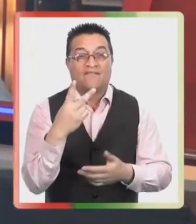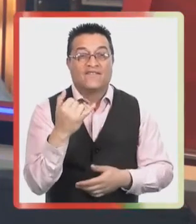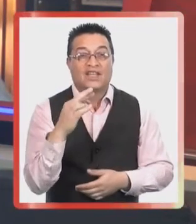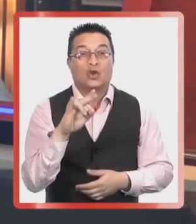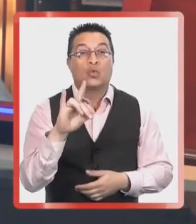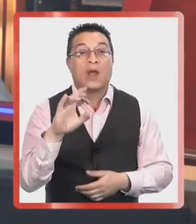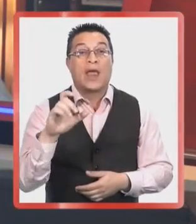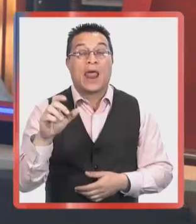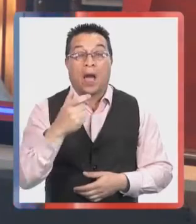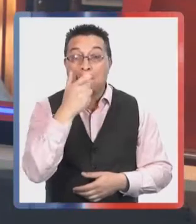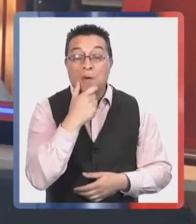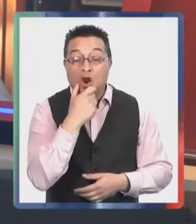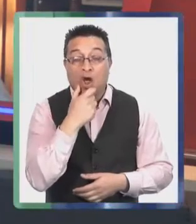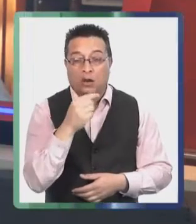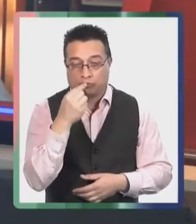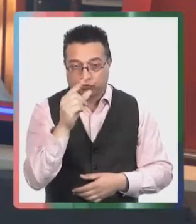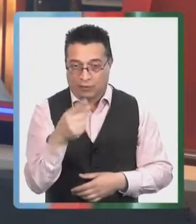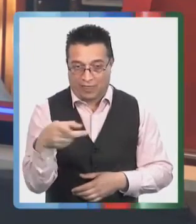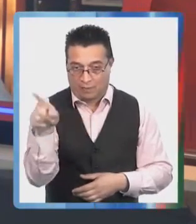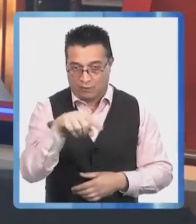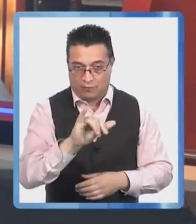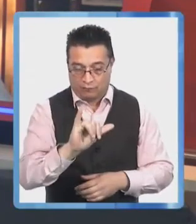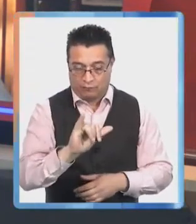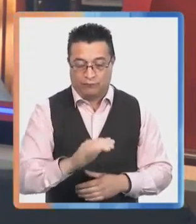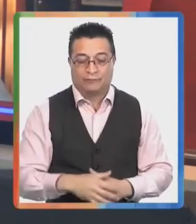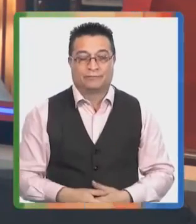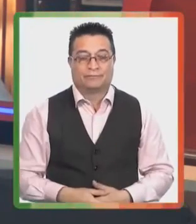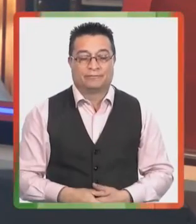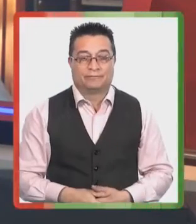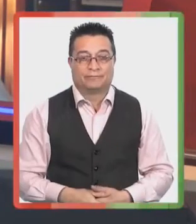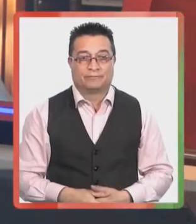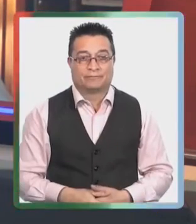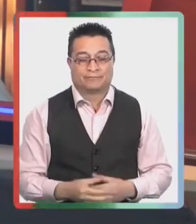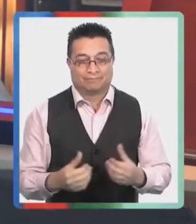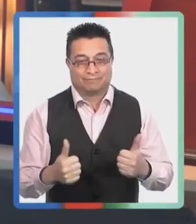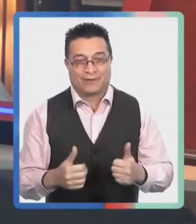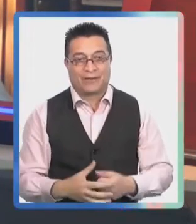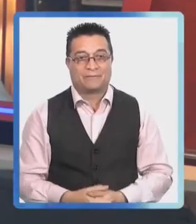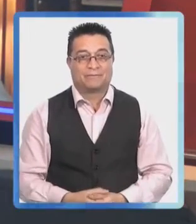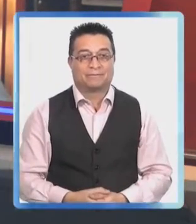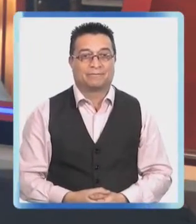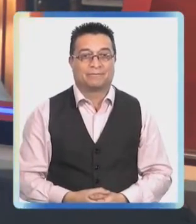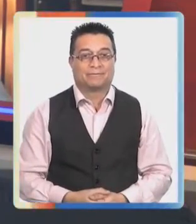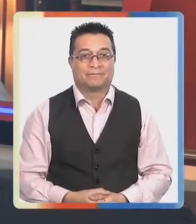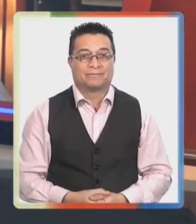la viruela del mono. Pausa y regresamos de inmediato, no se vayan. Muy bien.